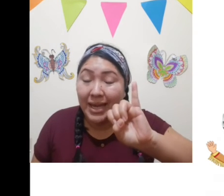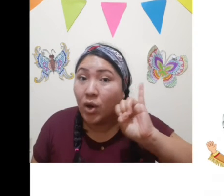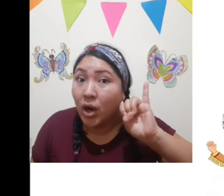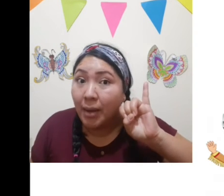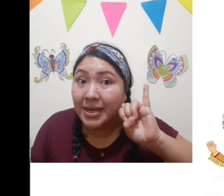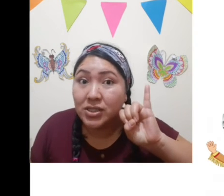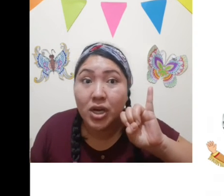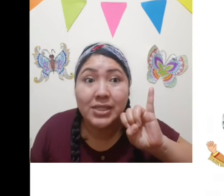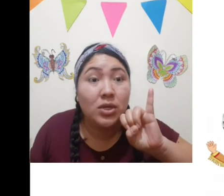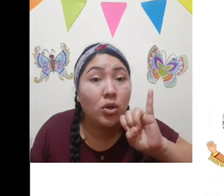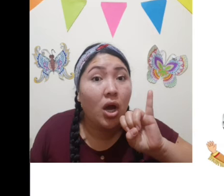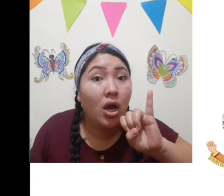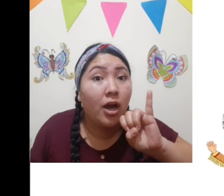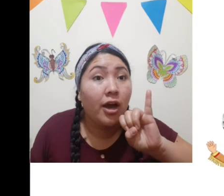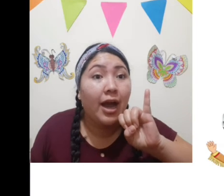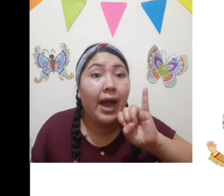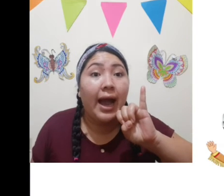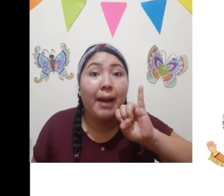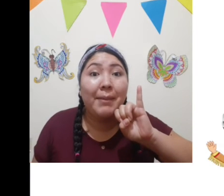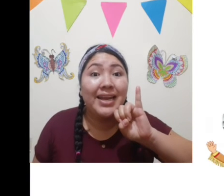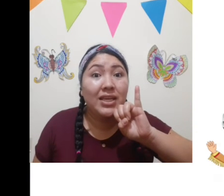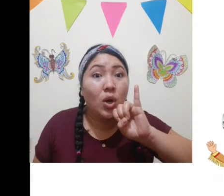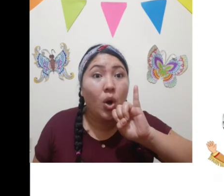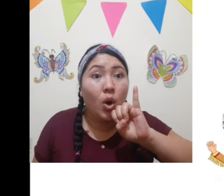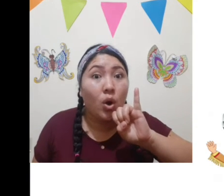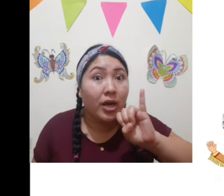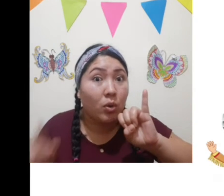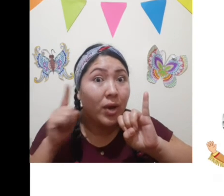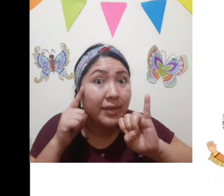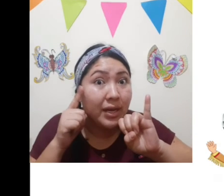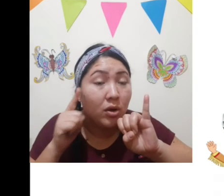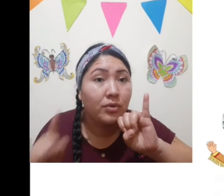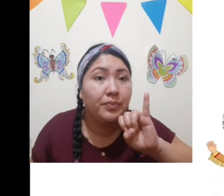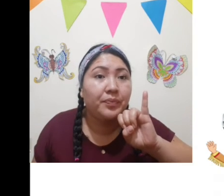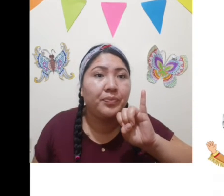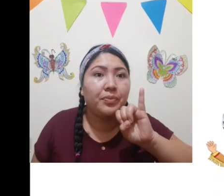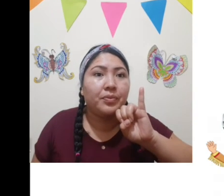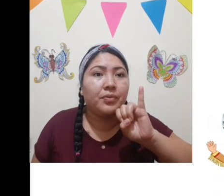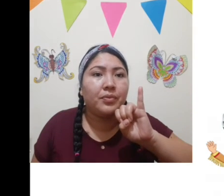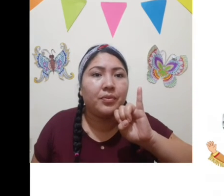primero apareció en el círculo amarillo recuérdenlo